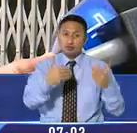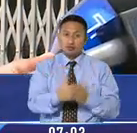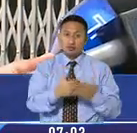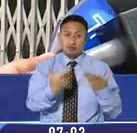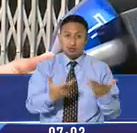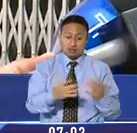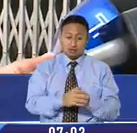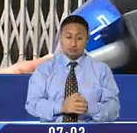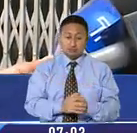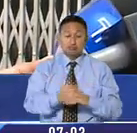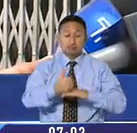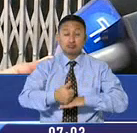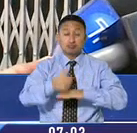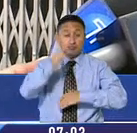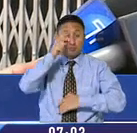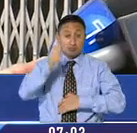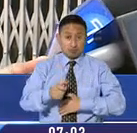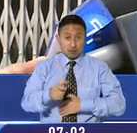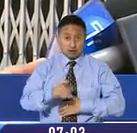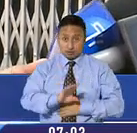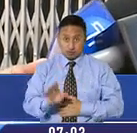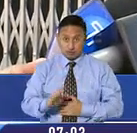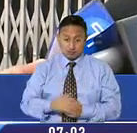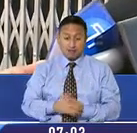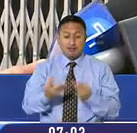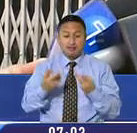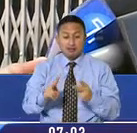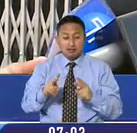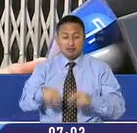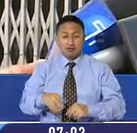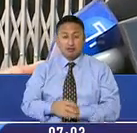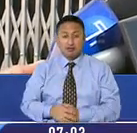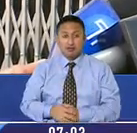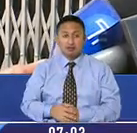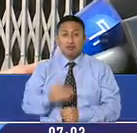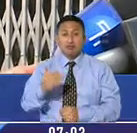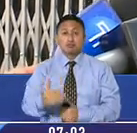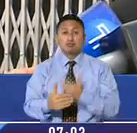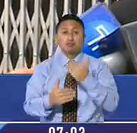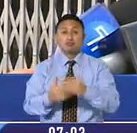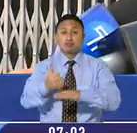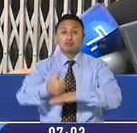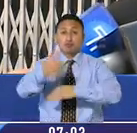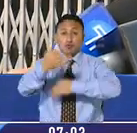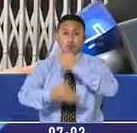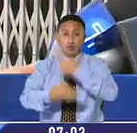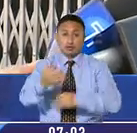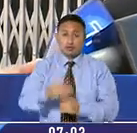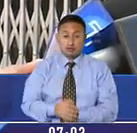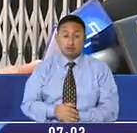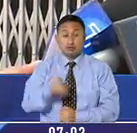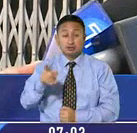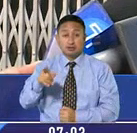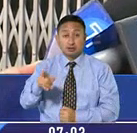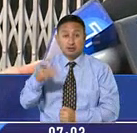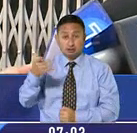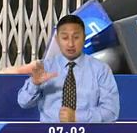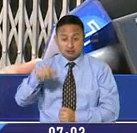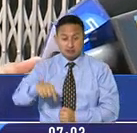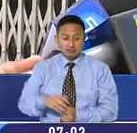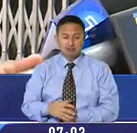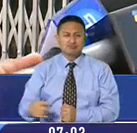ya, no solamente los señores fiscales y señoras fiscales, sino también ya un momento que llegue a los señores jueces, es ahí donde se